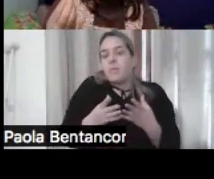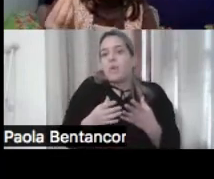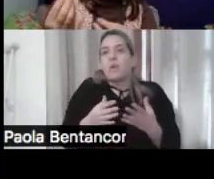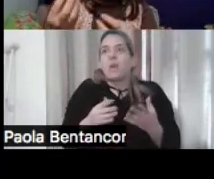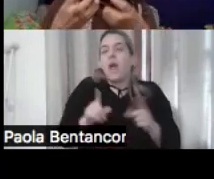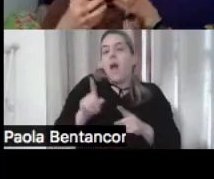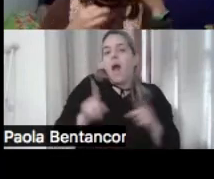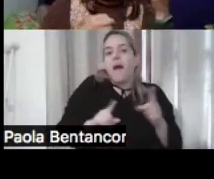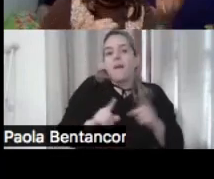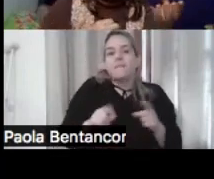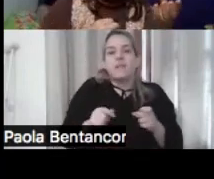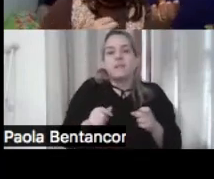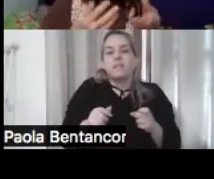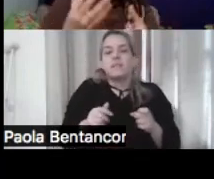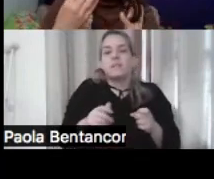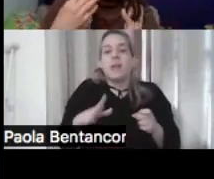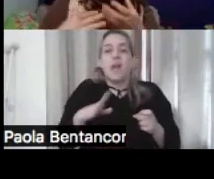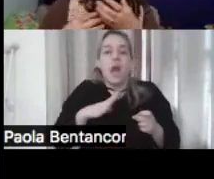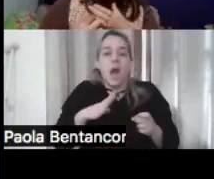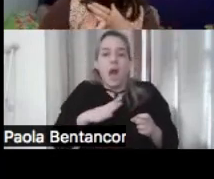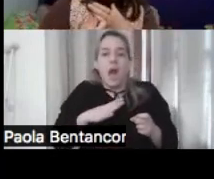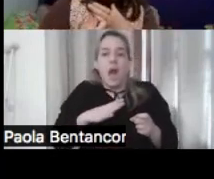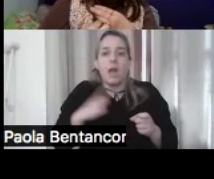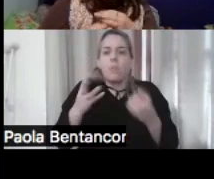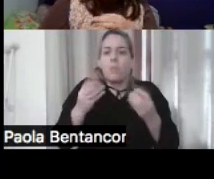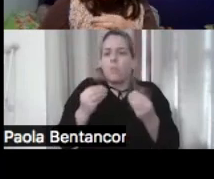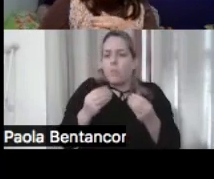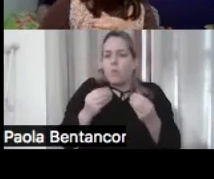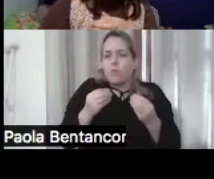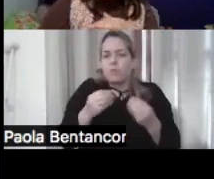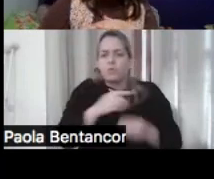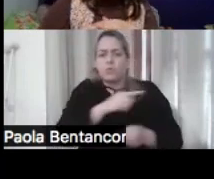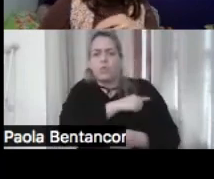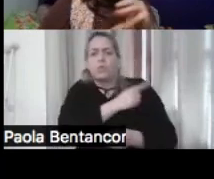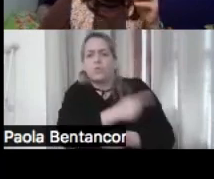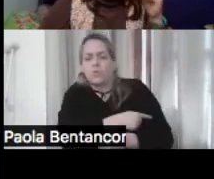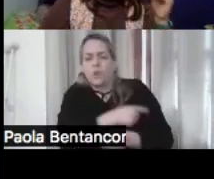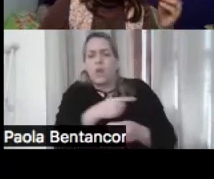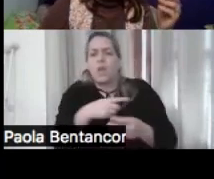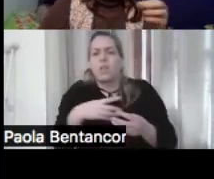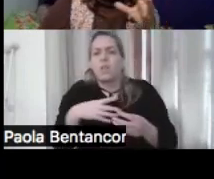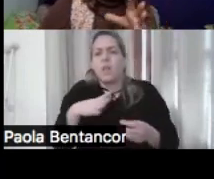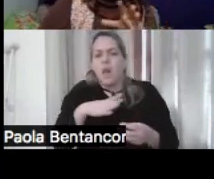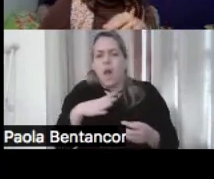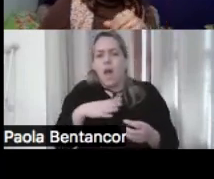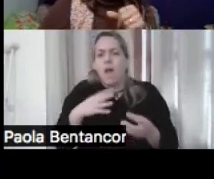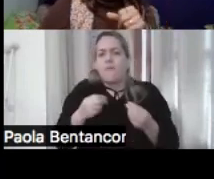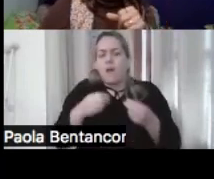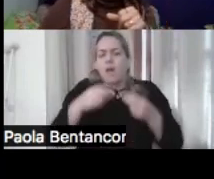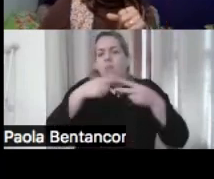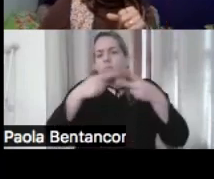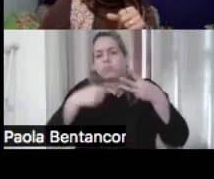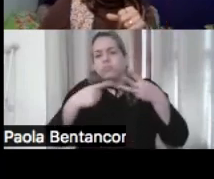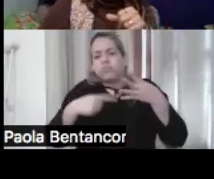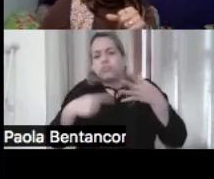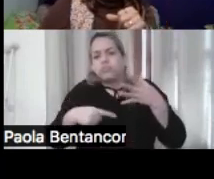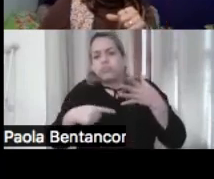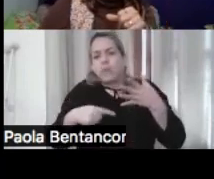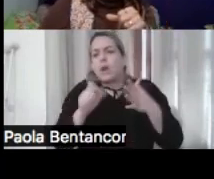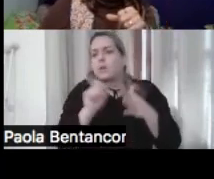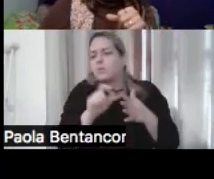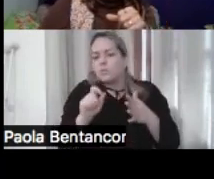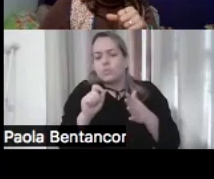alguna sustancia química que o se producía en exceso o no se producía. Entonces, pensar en la lactancia humana en esos